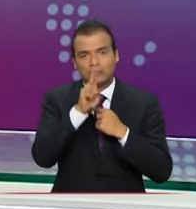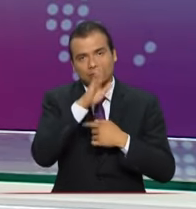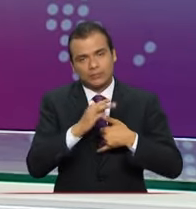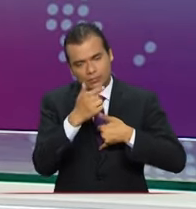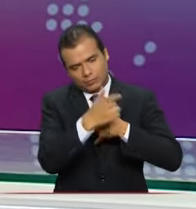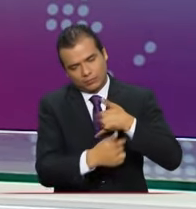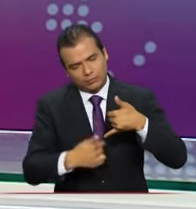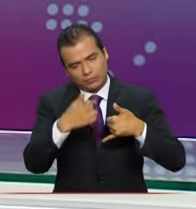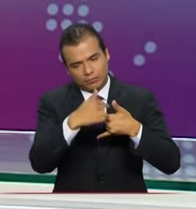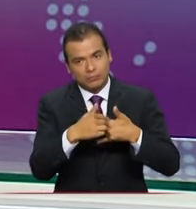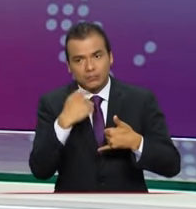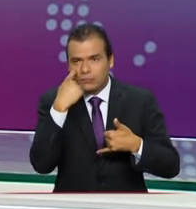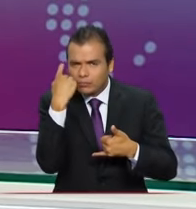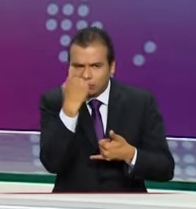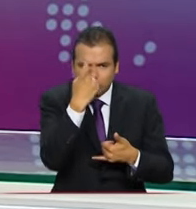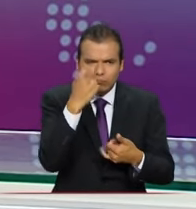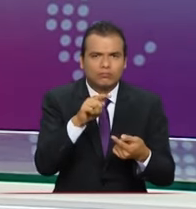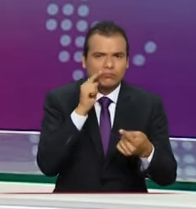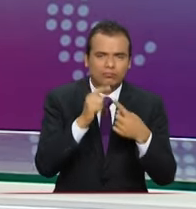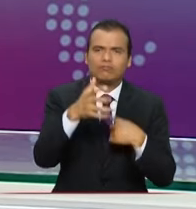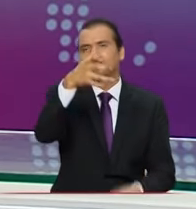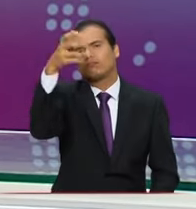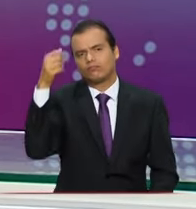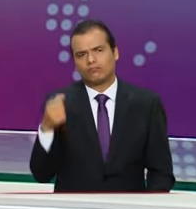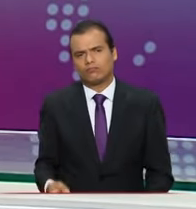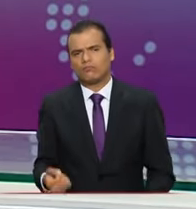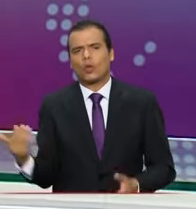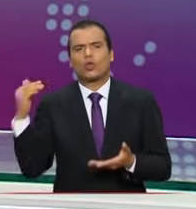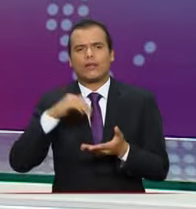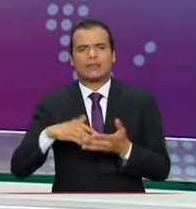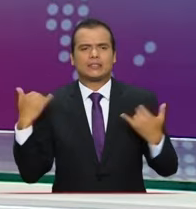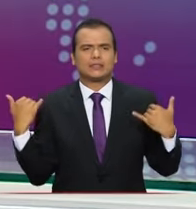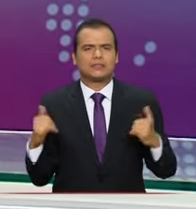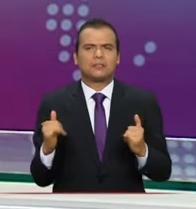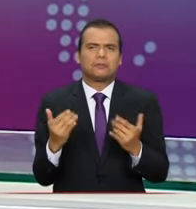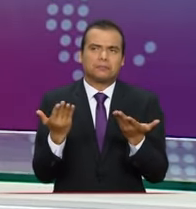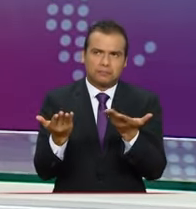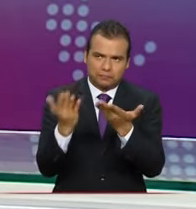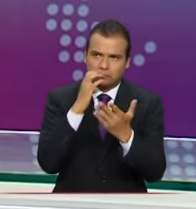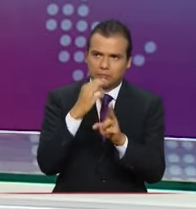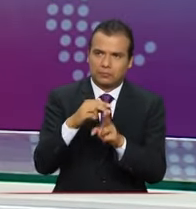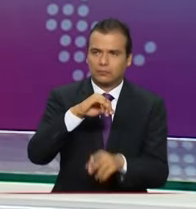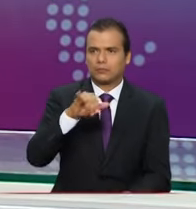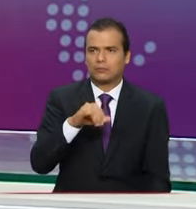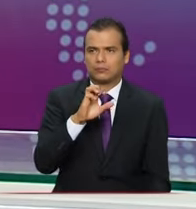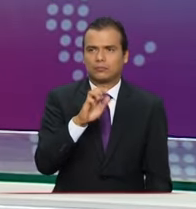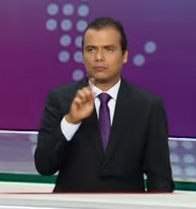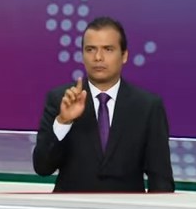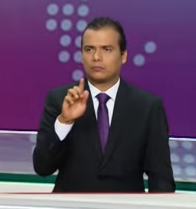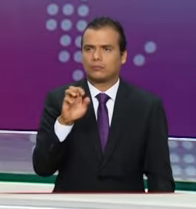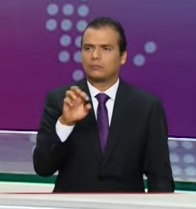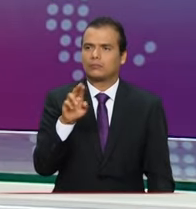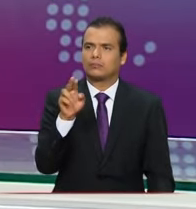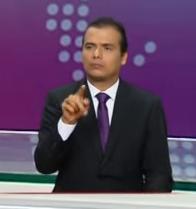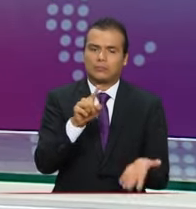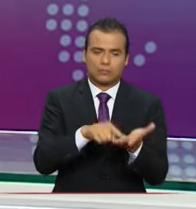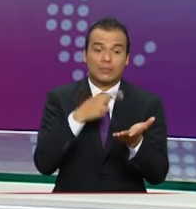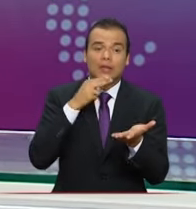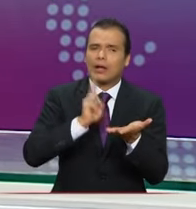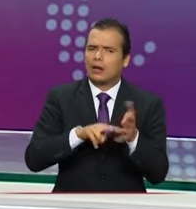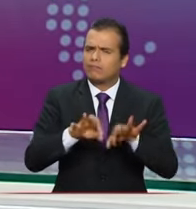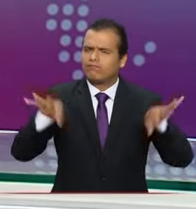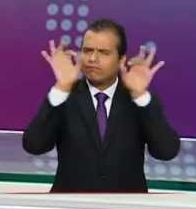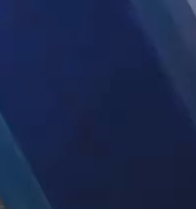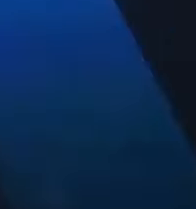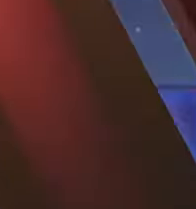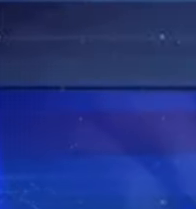sea identificada y retornada a su hogar. Jefferson Bolívar, buenas noches. Esta notificación, ¿qué alcance tiene?